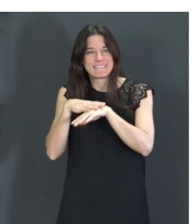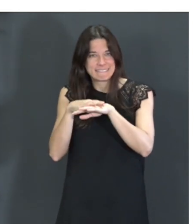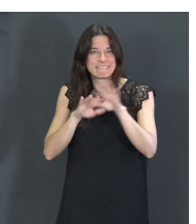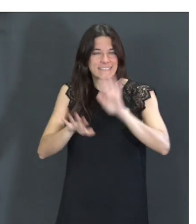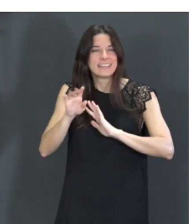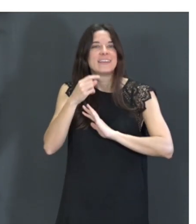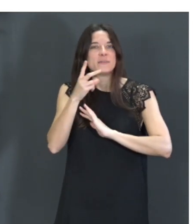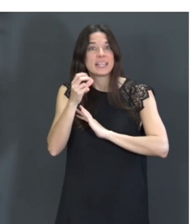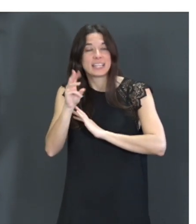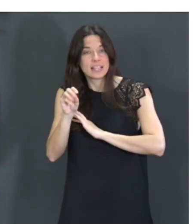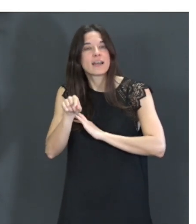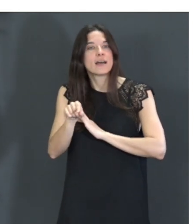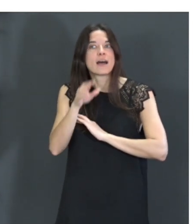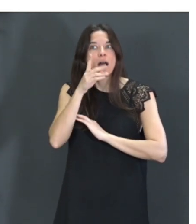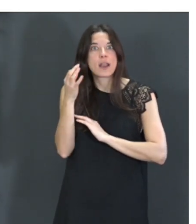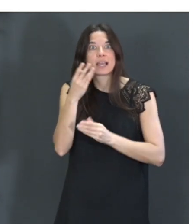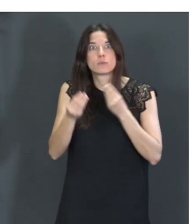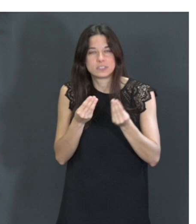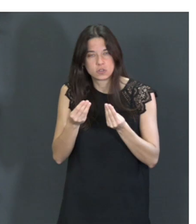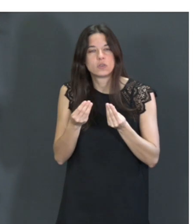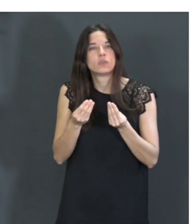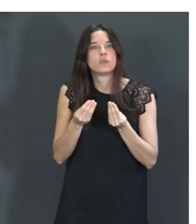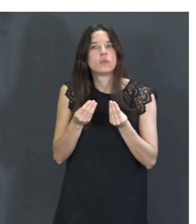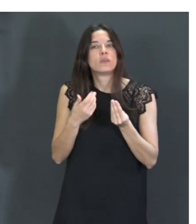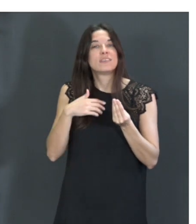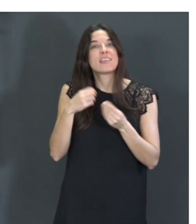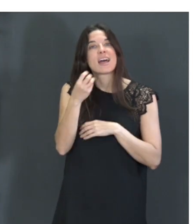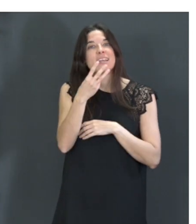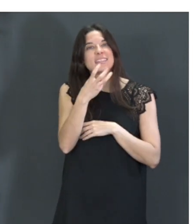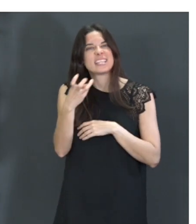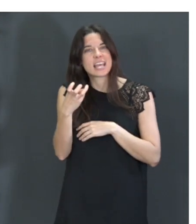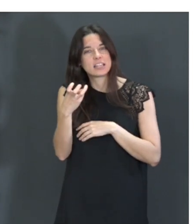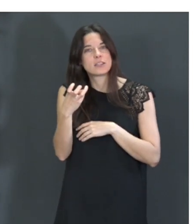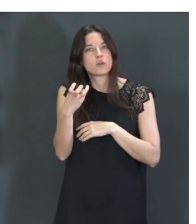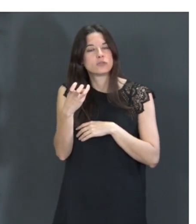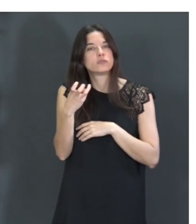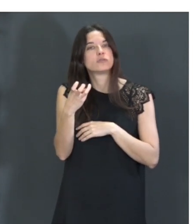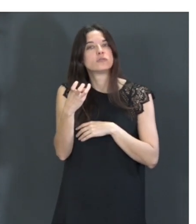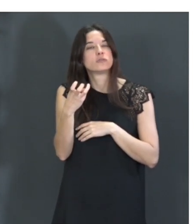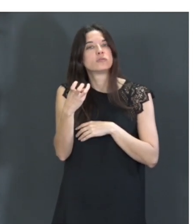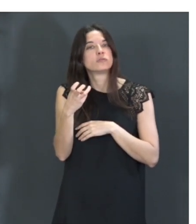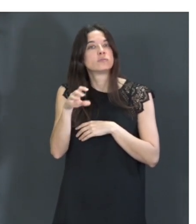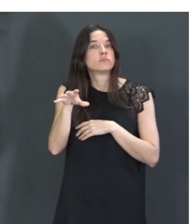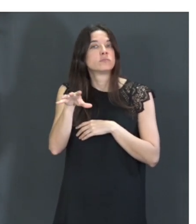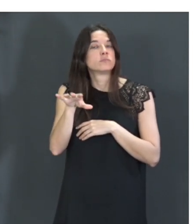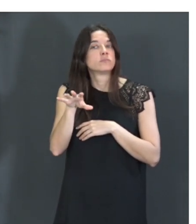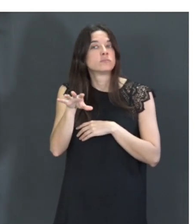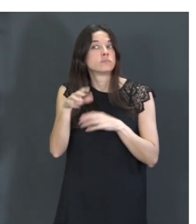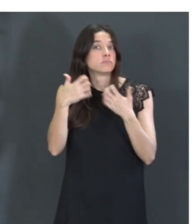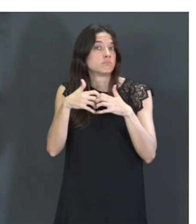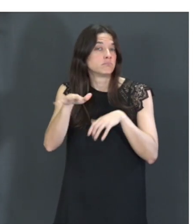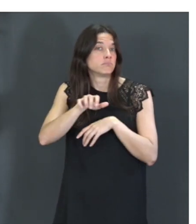2030, lo que hemos hecho es hemos adquirido más de 300 dispositivos de Amazon